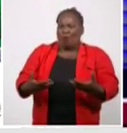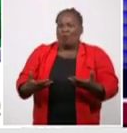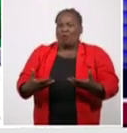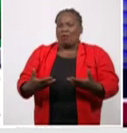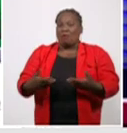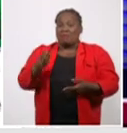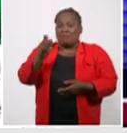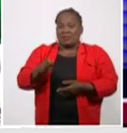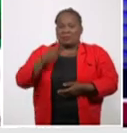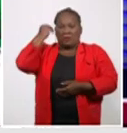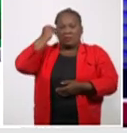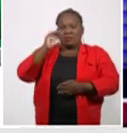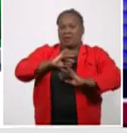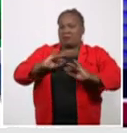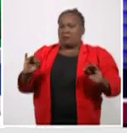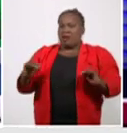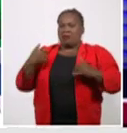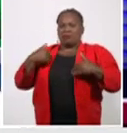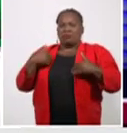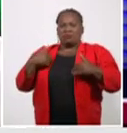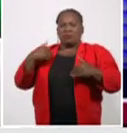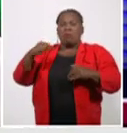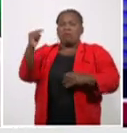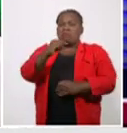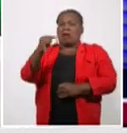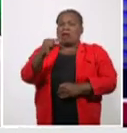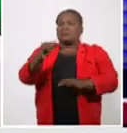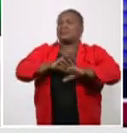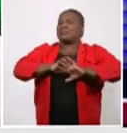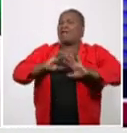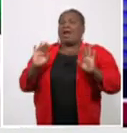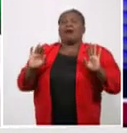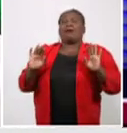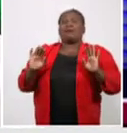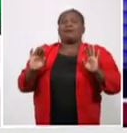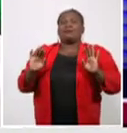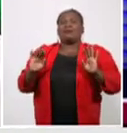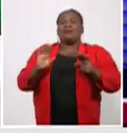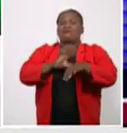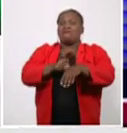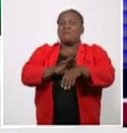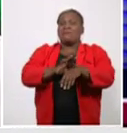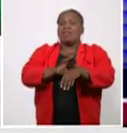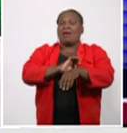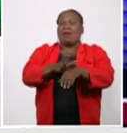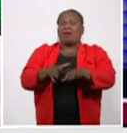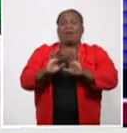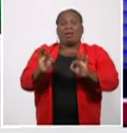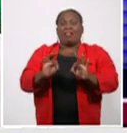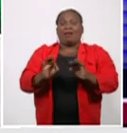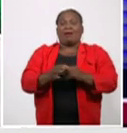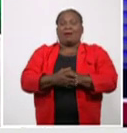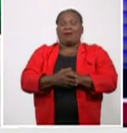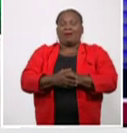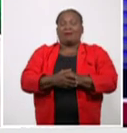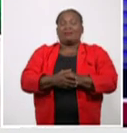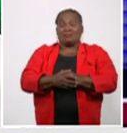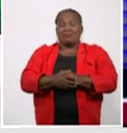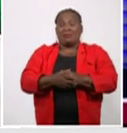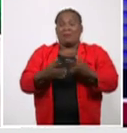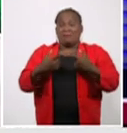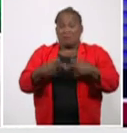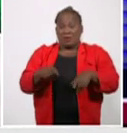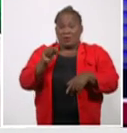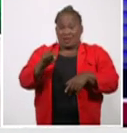ya me recuperé, ya estoy negativo, que es la palabra, pero realmente existe esto que la